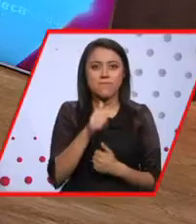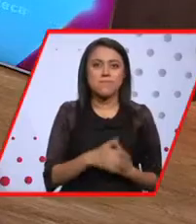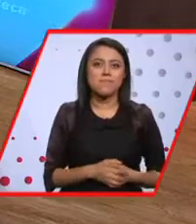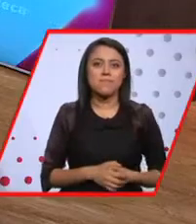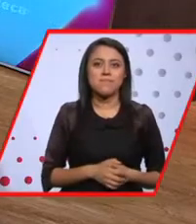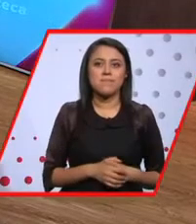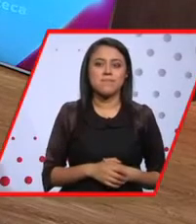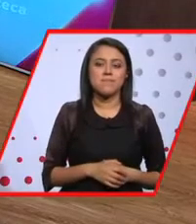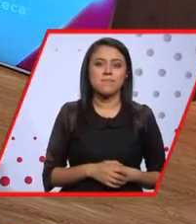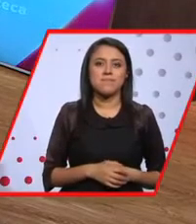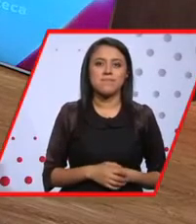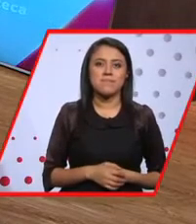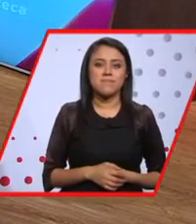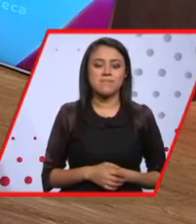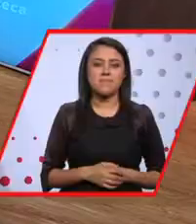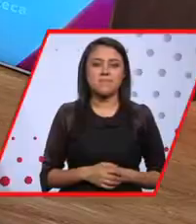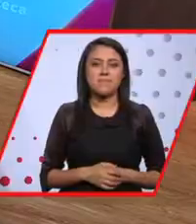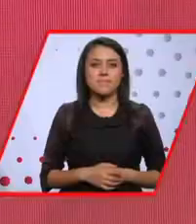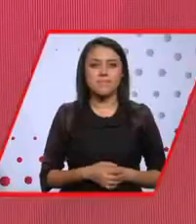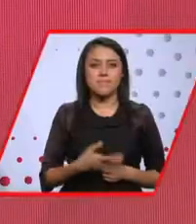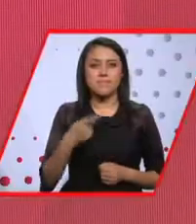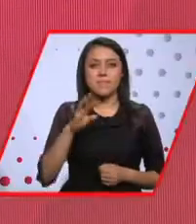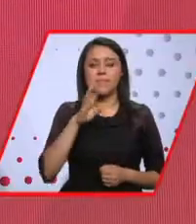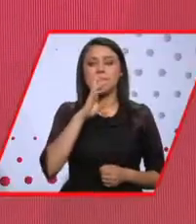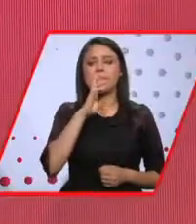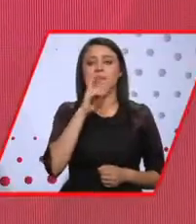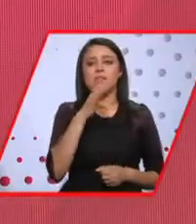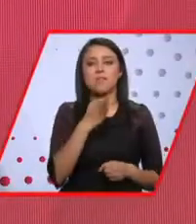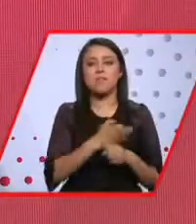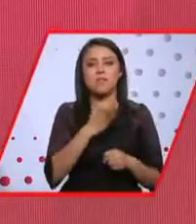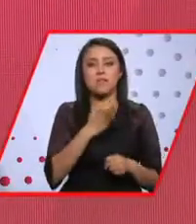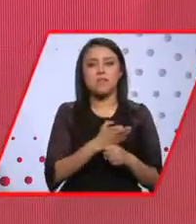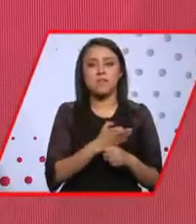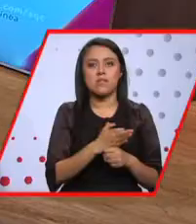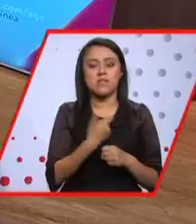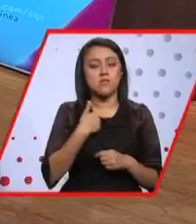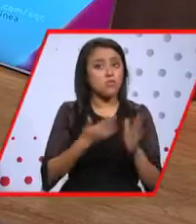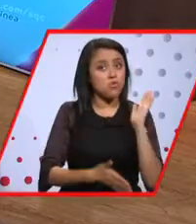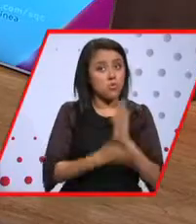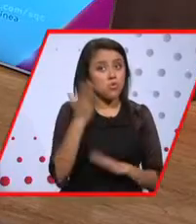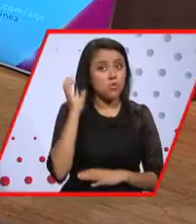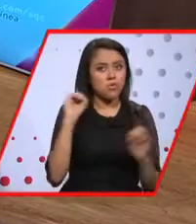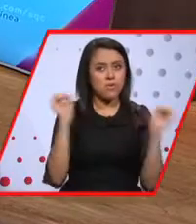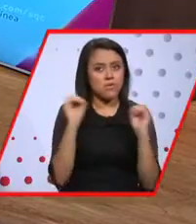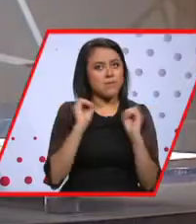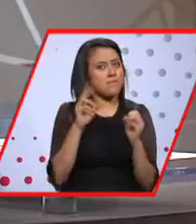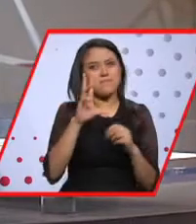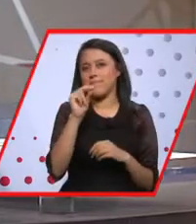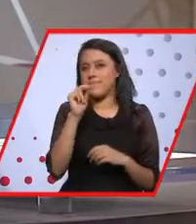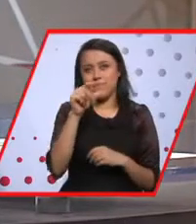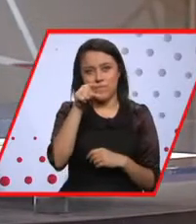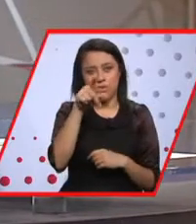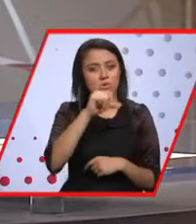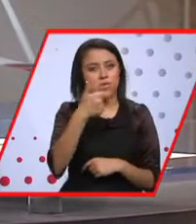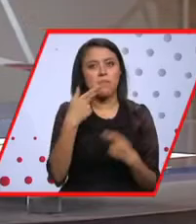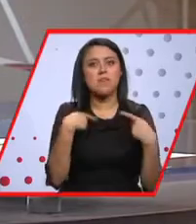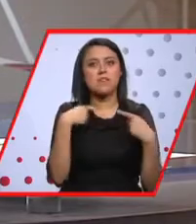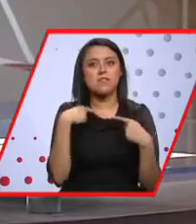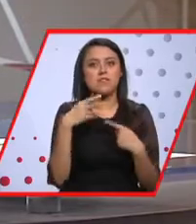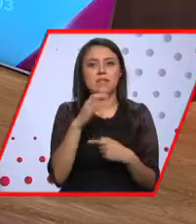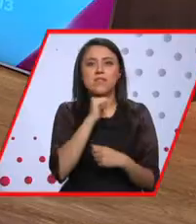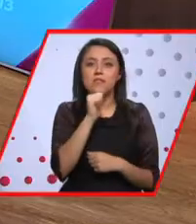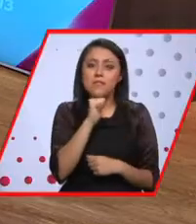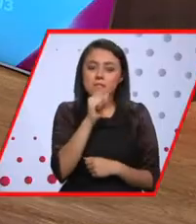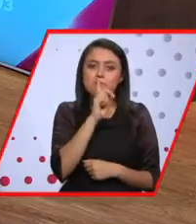¿Pero qué le parece si en lo que voy corriendo por ellos, vamos a mi reportaje? Voy corriendo, pidió que alguien se los bajara, que no, vamos al reportaje. Nadie